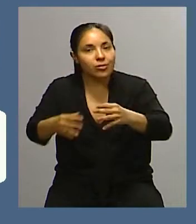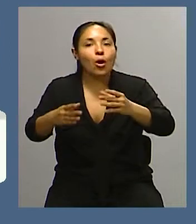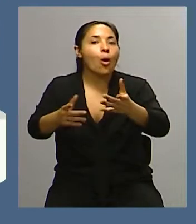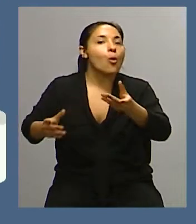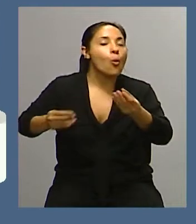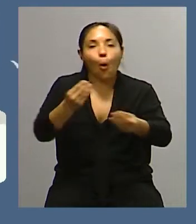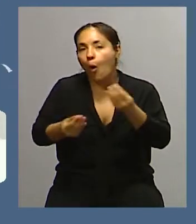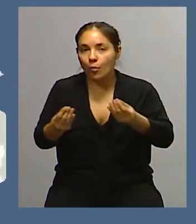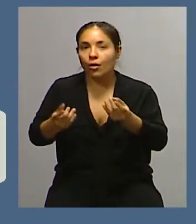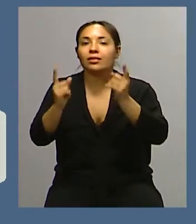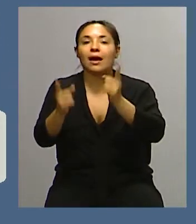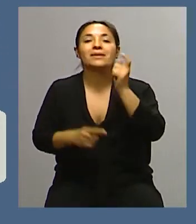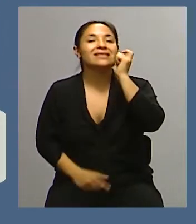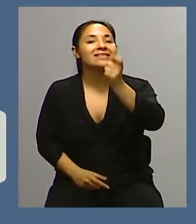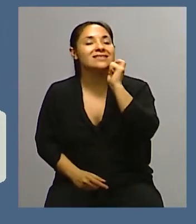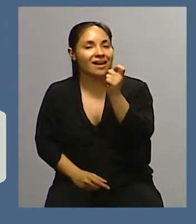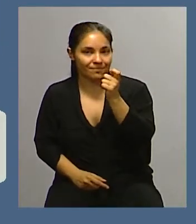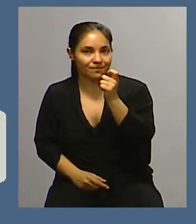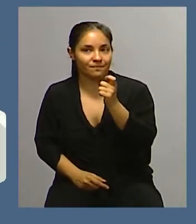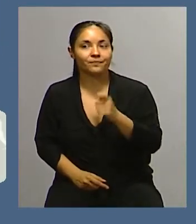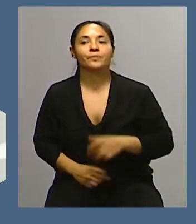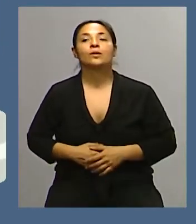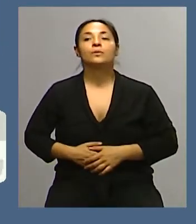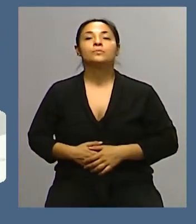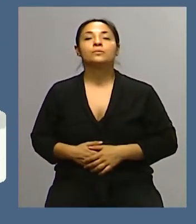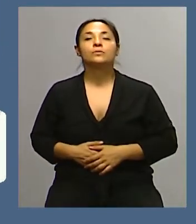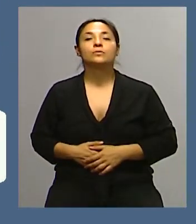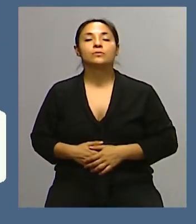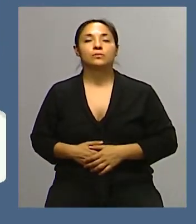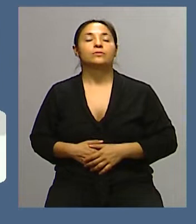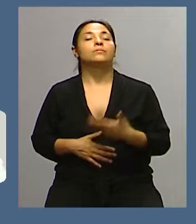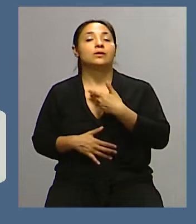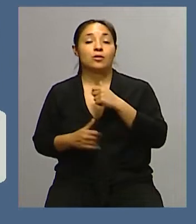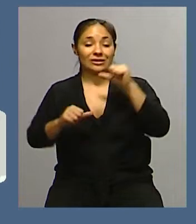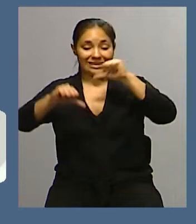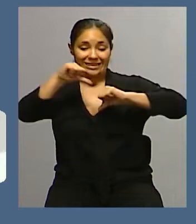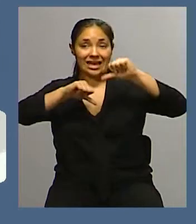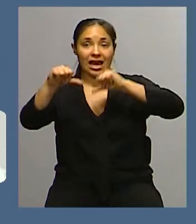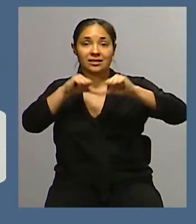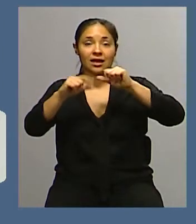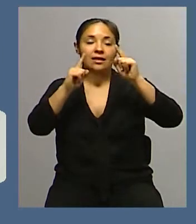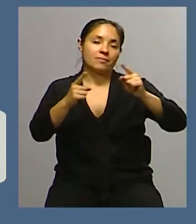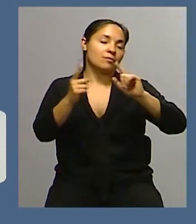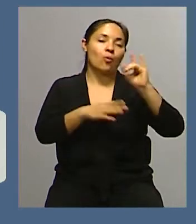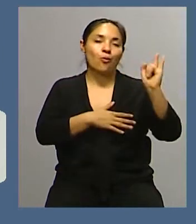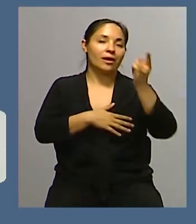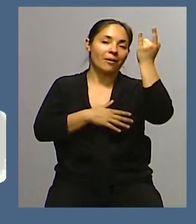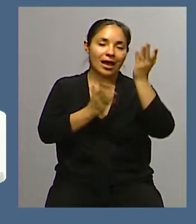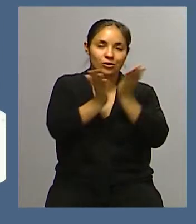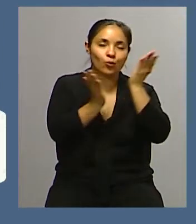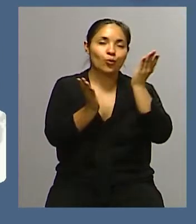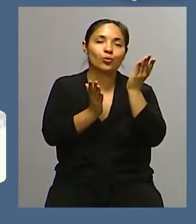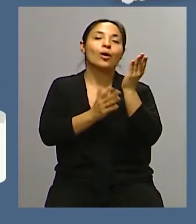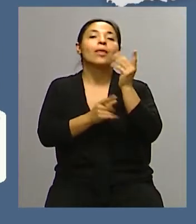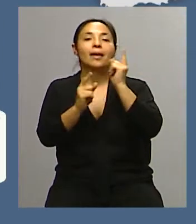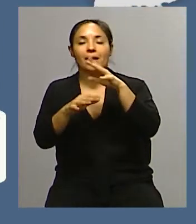específicamente y el quién. Pero tanto la ciencia como los espacios académicos, como los espacios de las